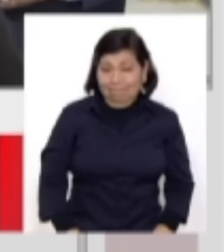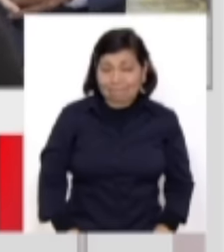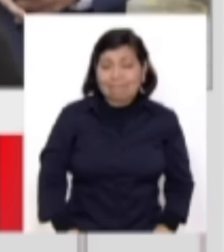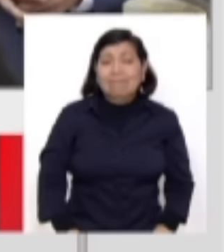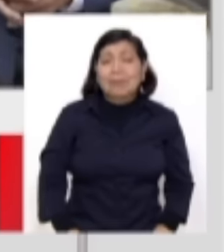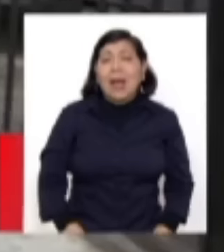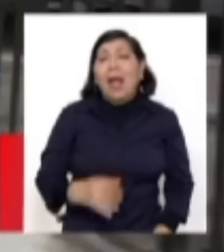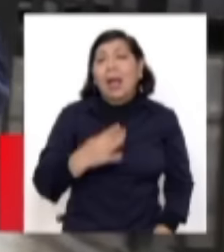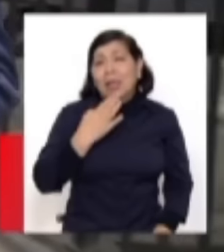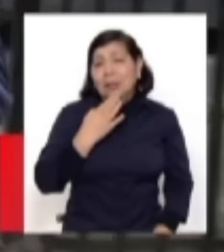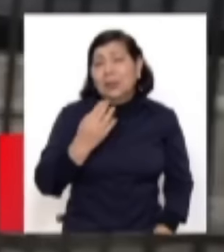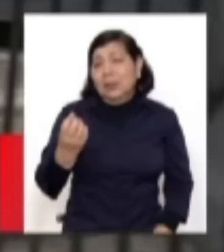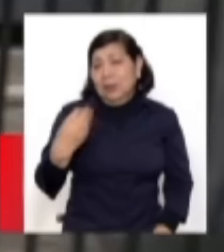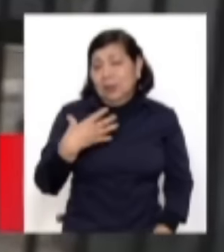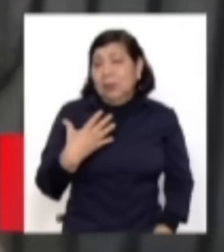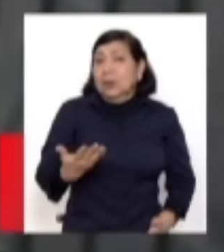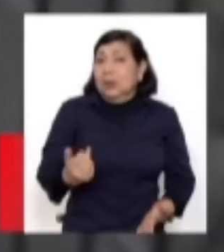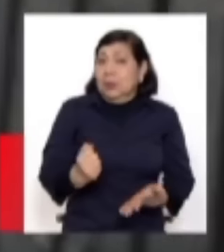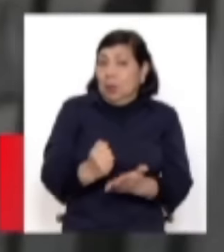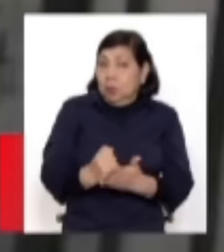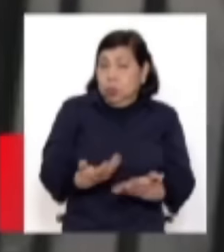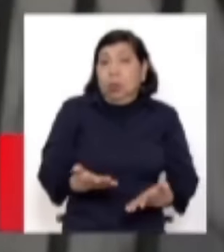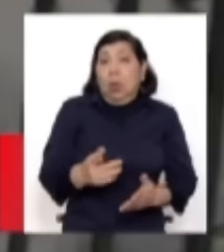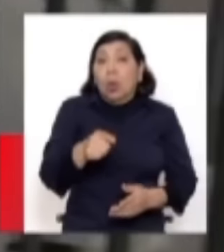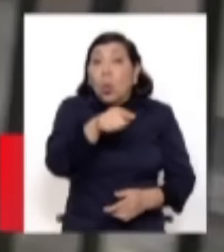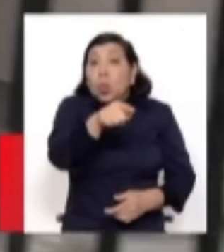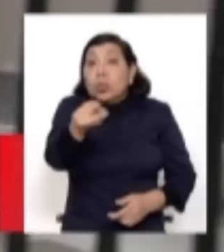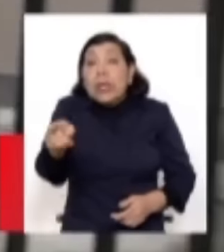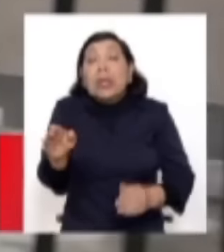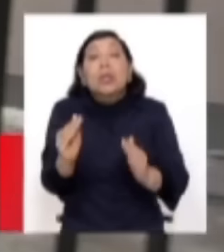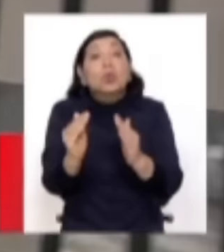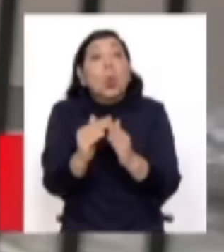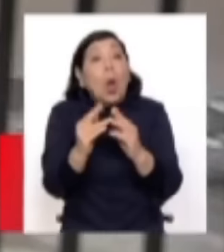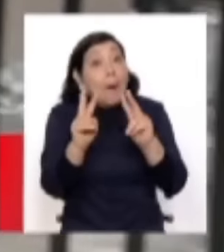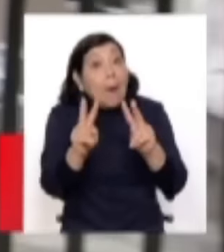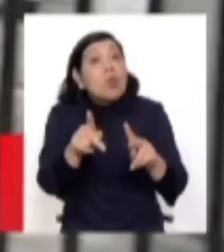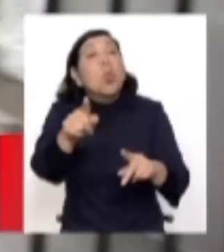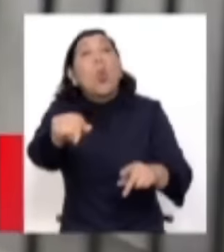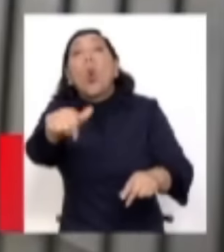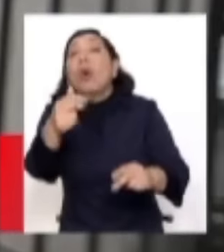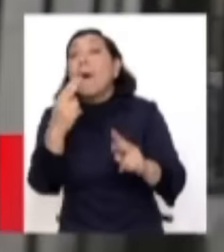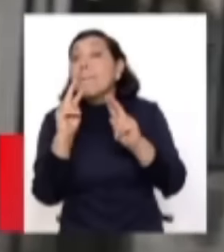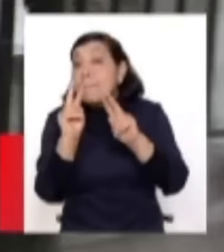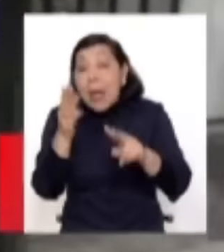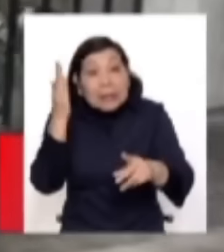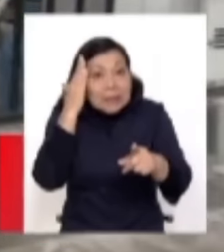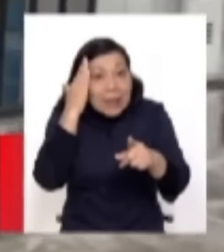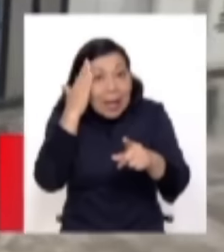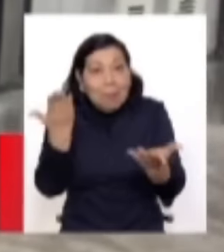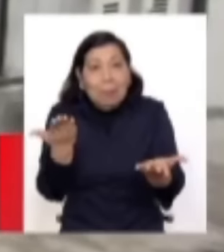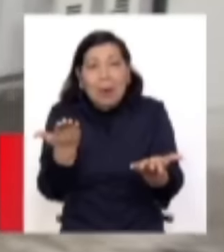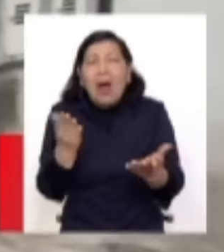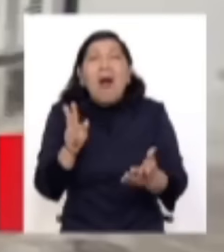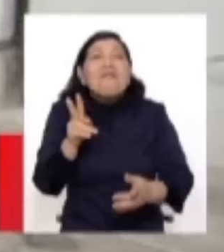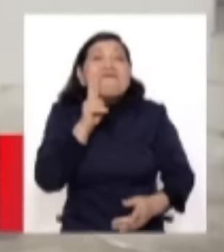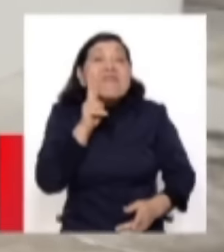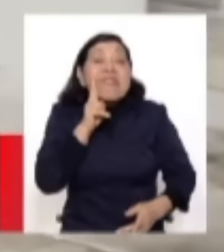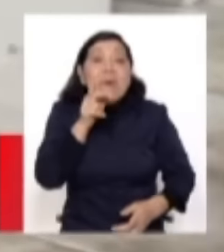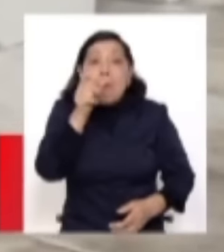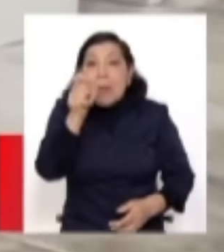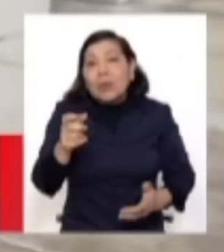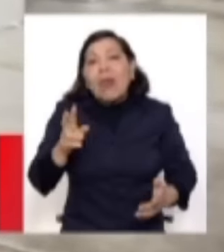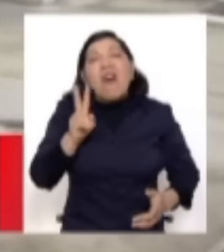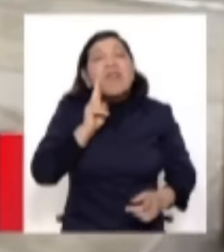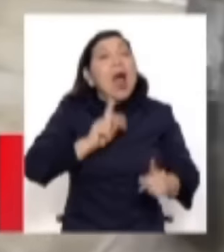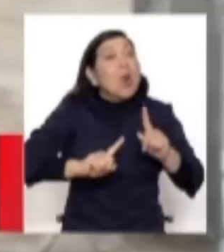señora María, por su testimonio. Esto va a ayudar también pues a alertar a las familias que nuevamente este tipo de llamadas que